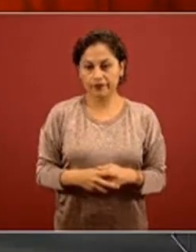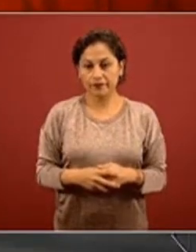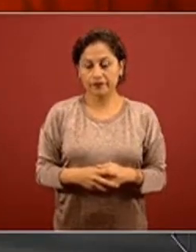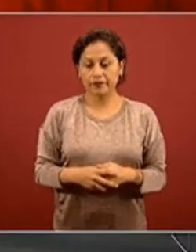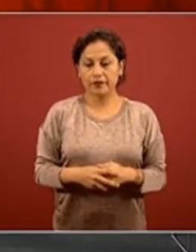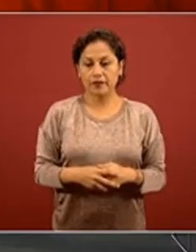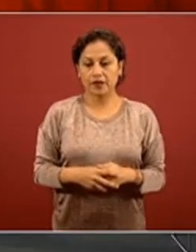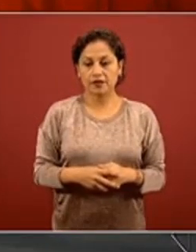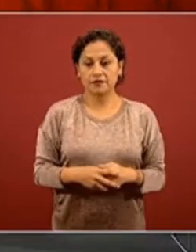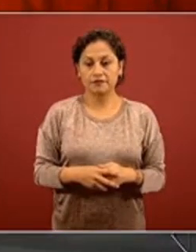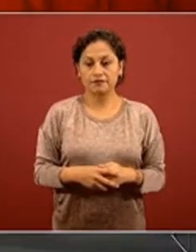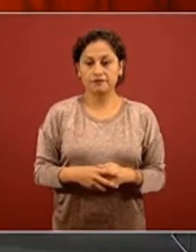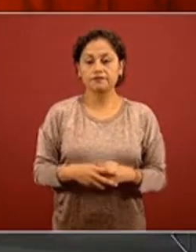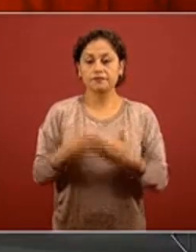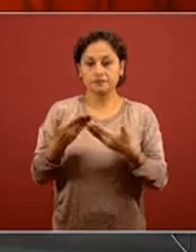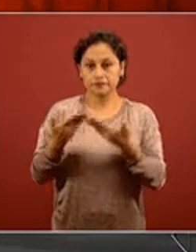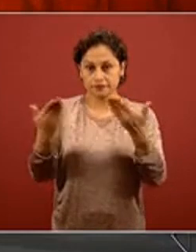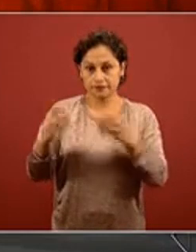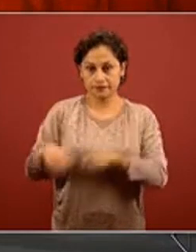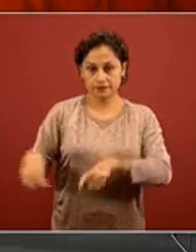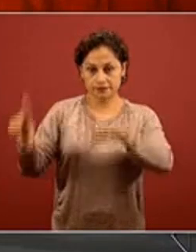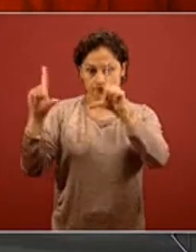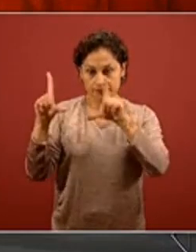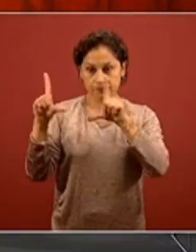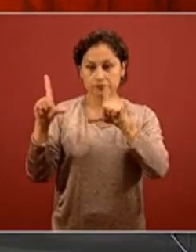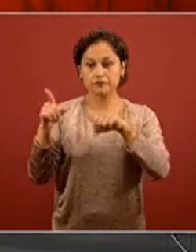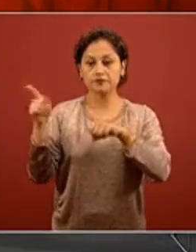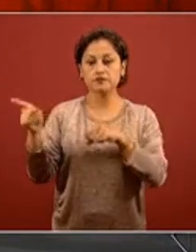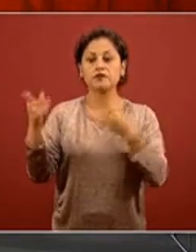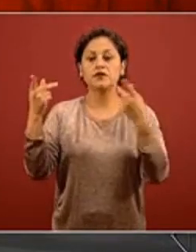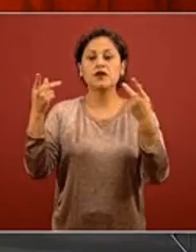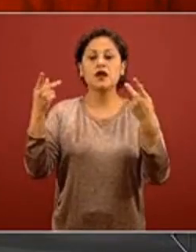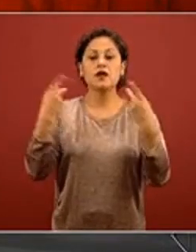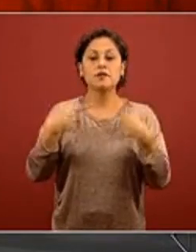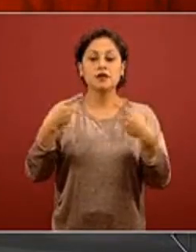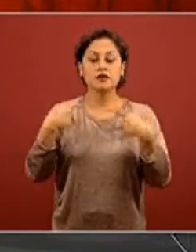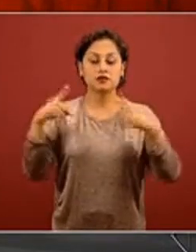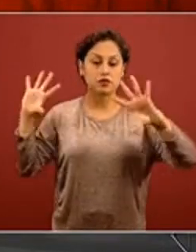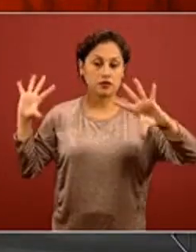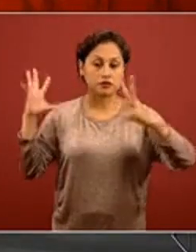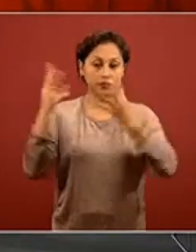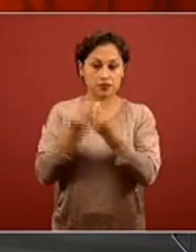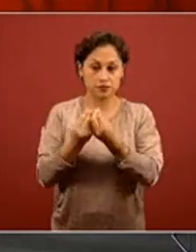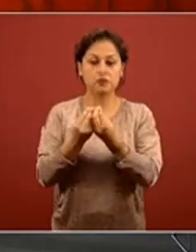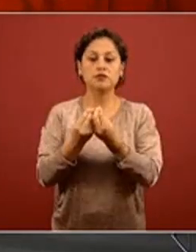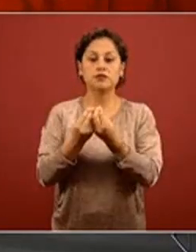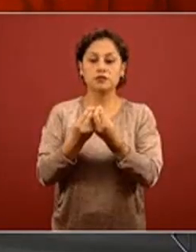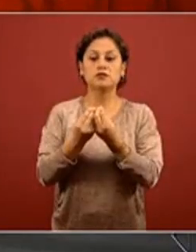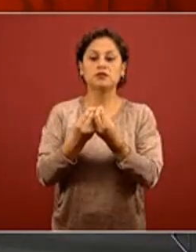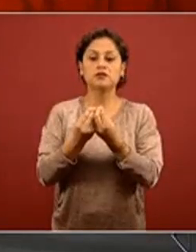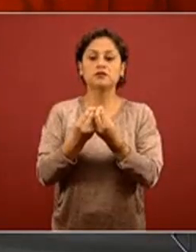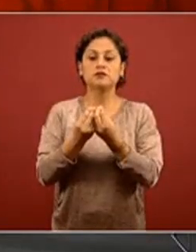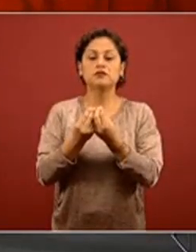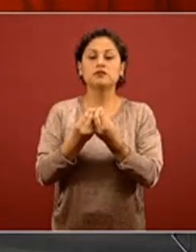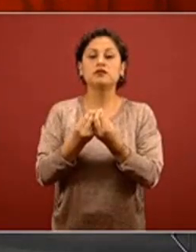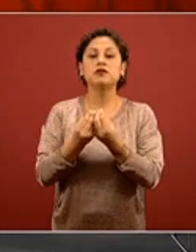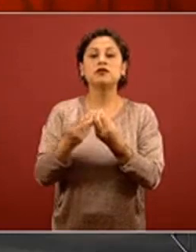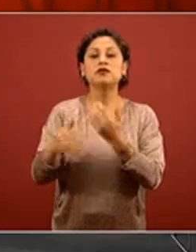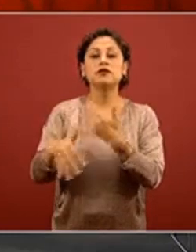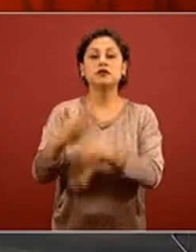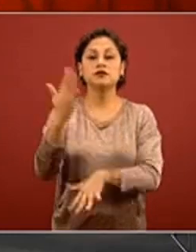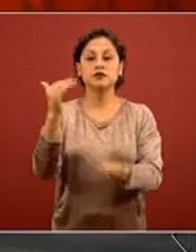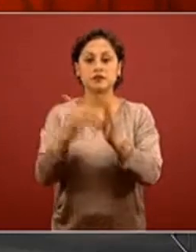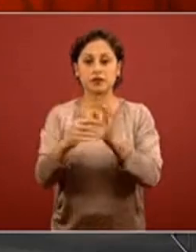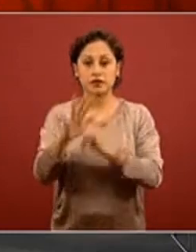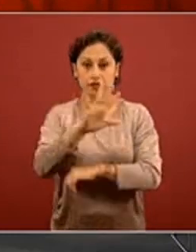por favor, vemos precisamente la carga de casos acumulados e incidentes, los 15.529,